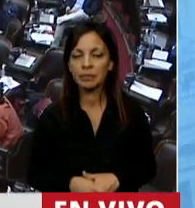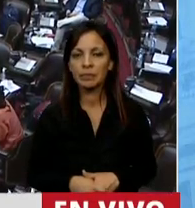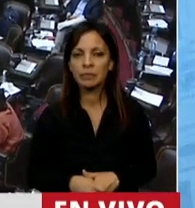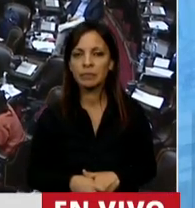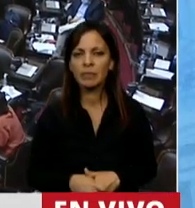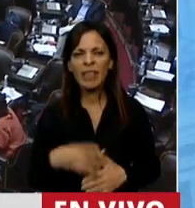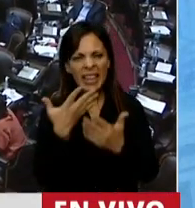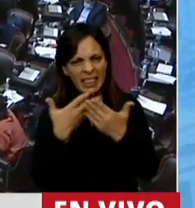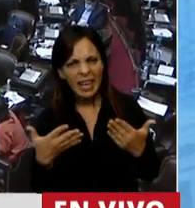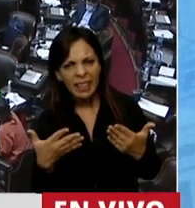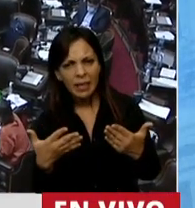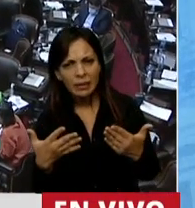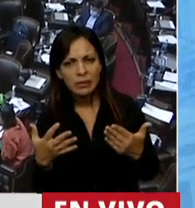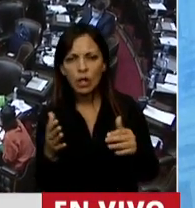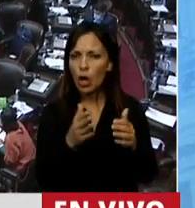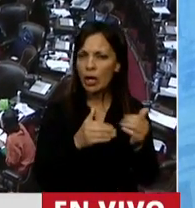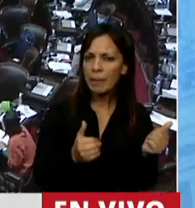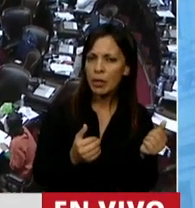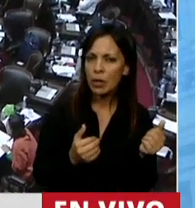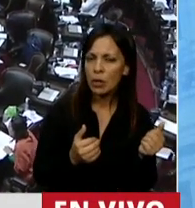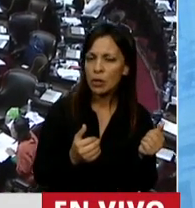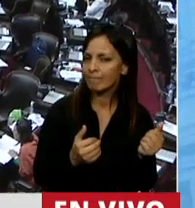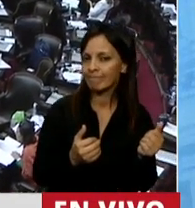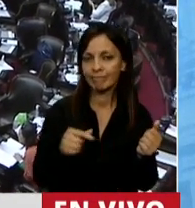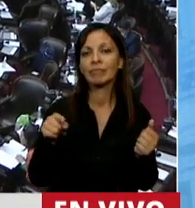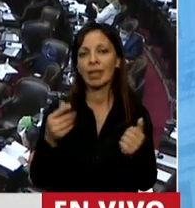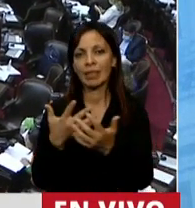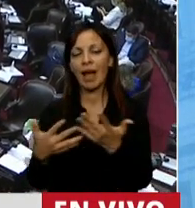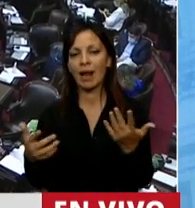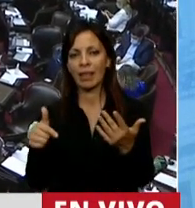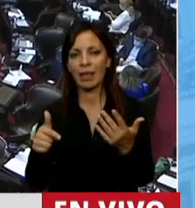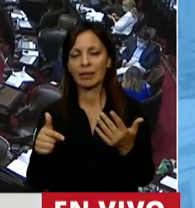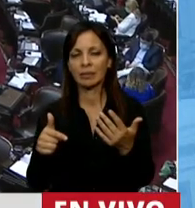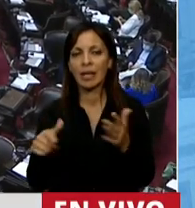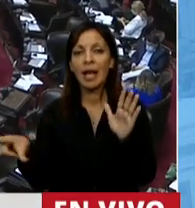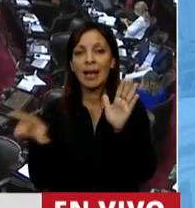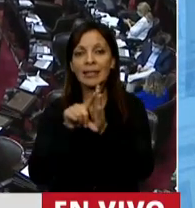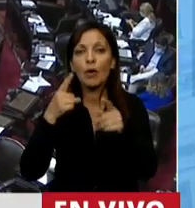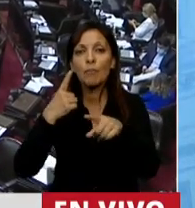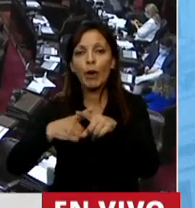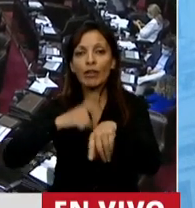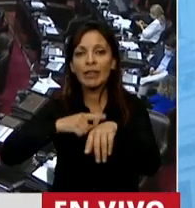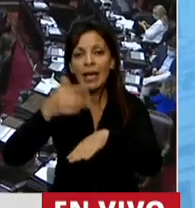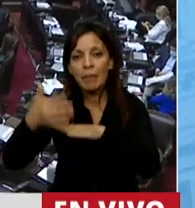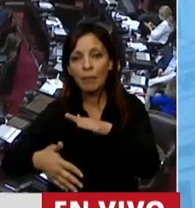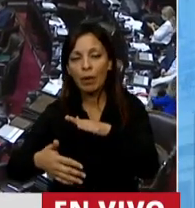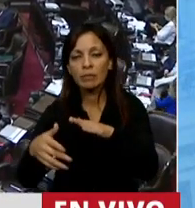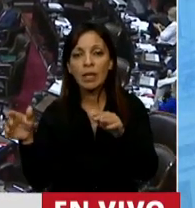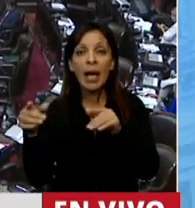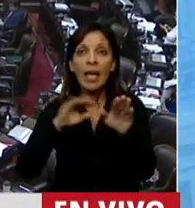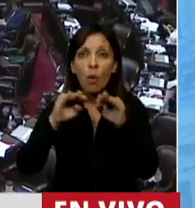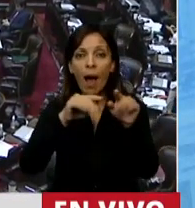¿Llegamos tarde o llegamos rápido? Llegamos tarde a la legalización por plazos. Esos países en los que nos queremos ver, y acá se ha